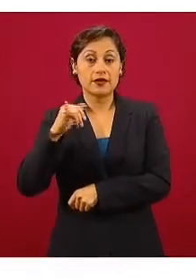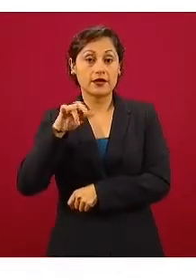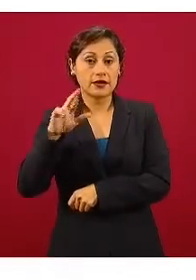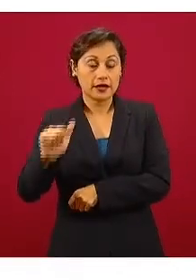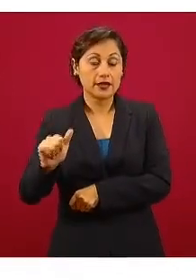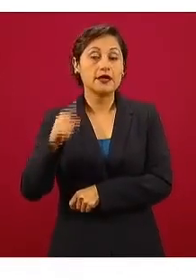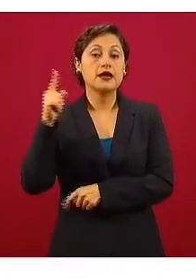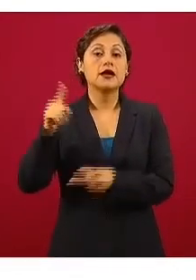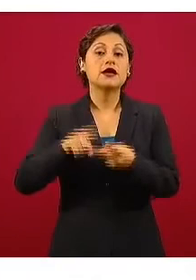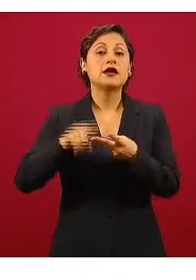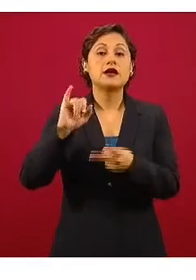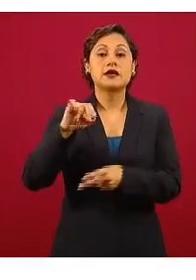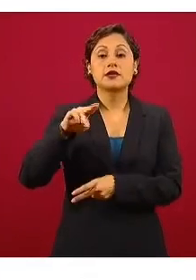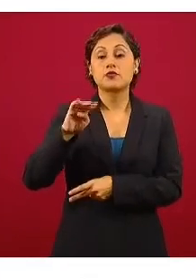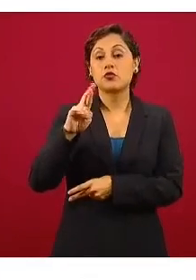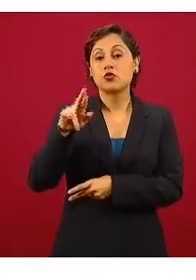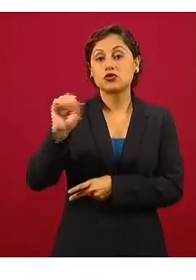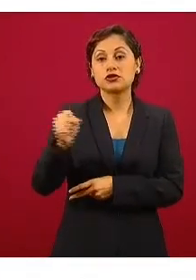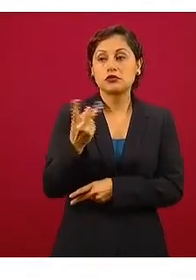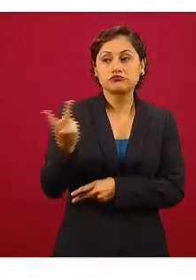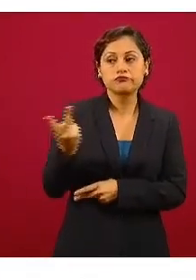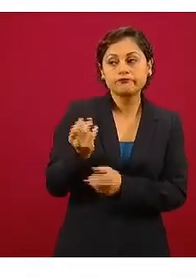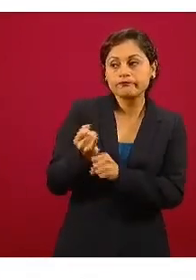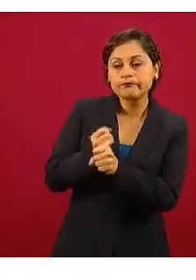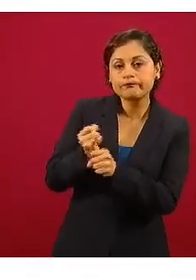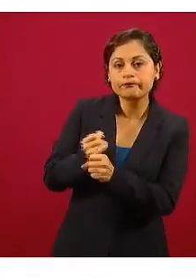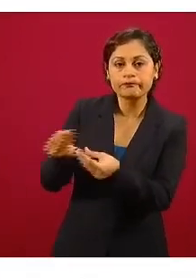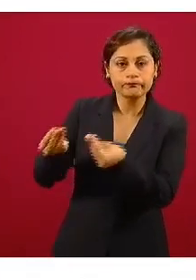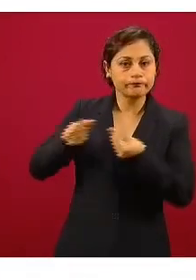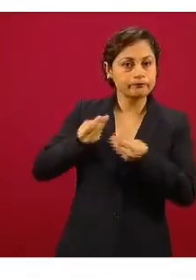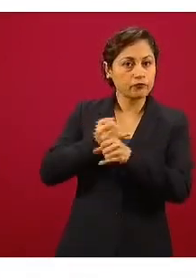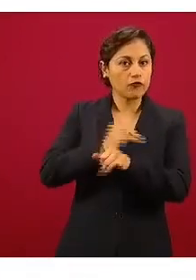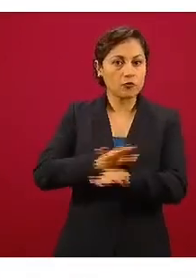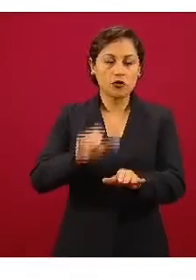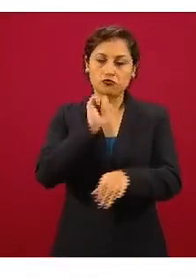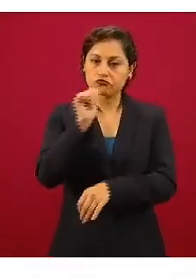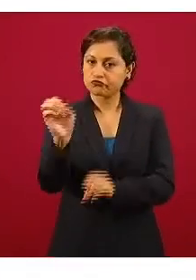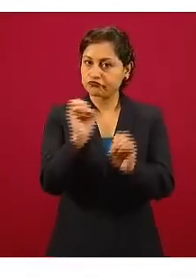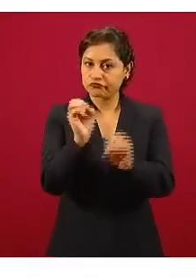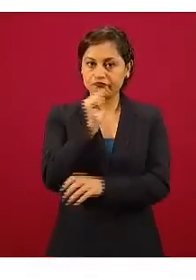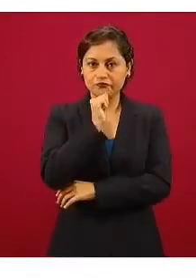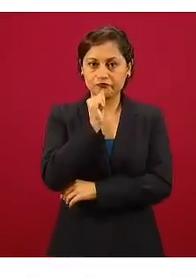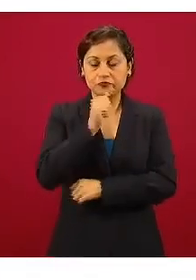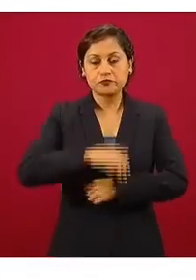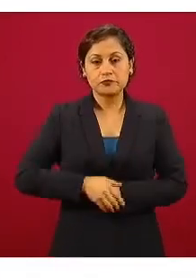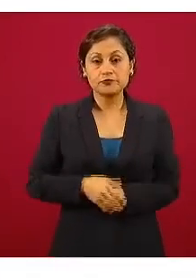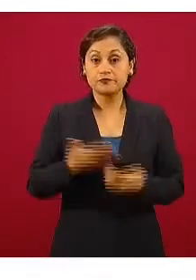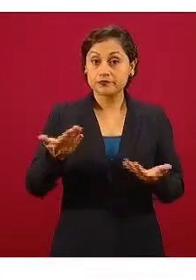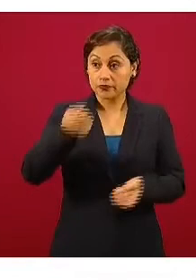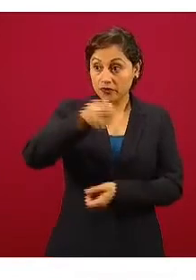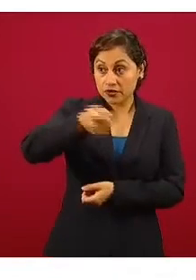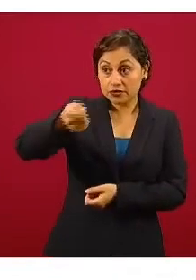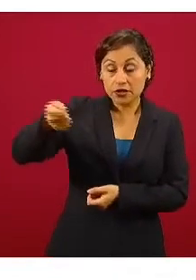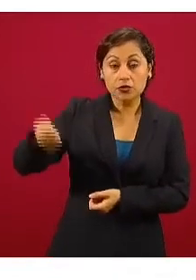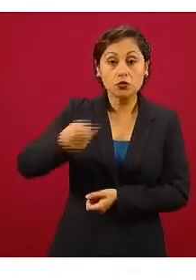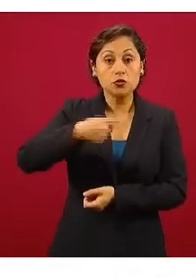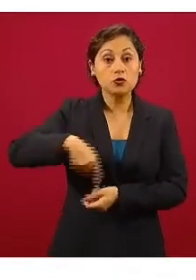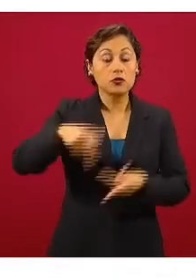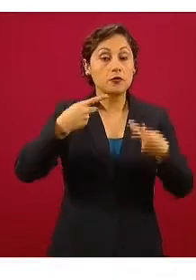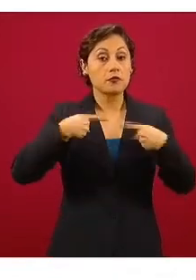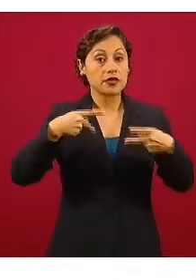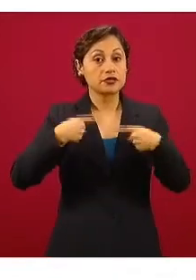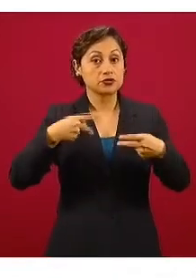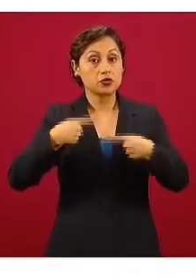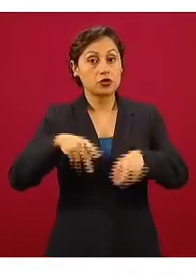proporcionar información que nos permita hacer una buena evaluación. Un saludo a nuestras paisanas y paisanos que también, igual